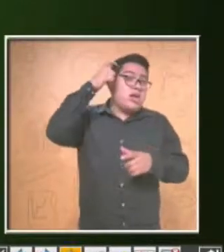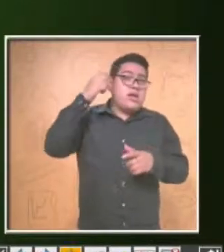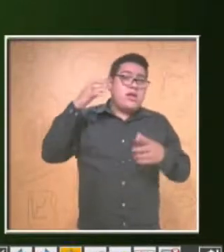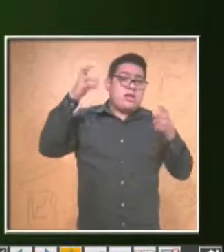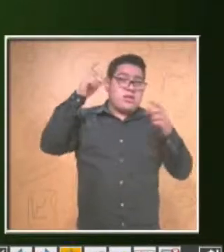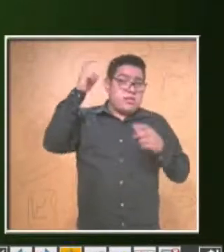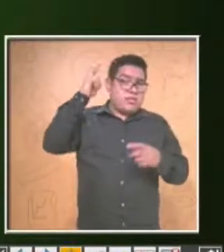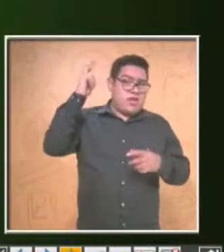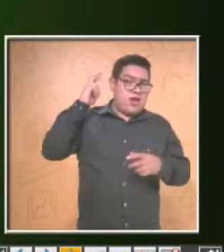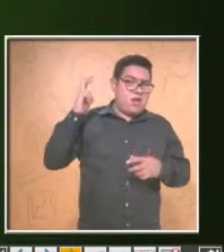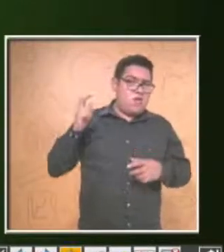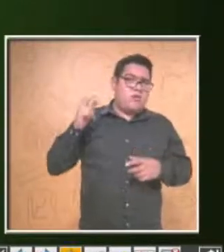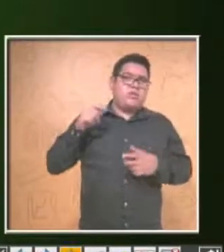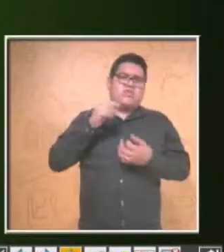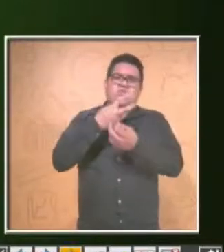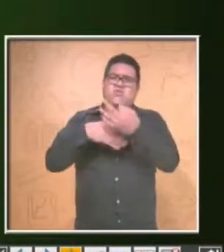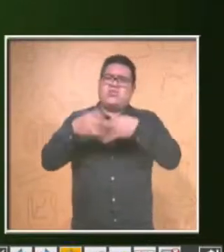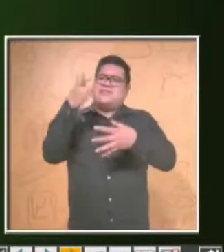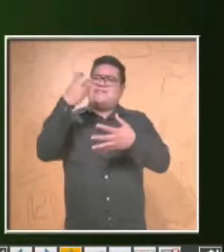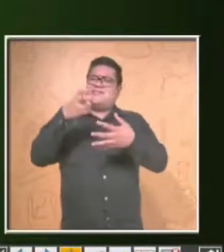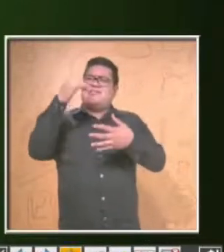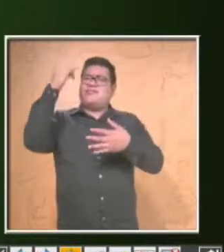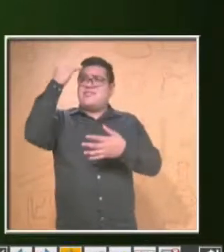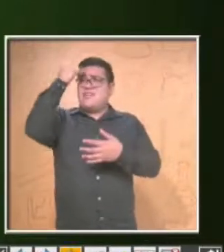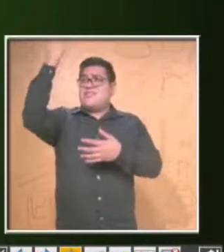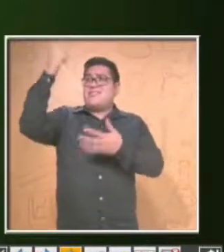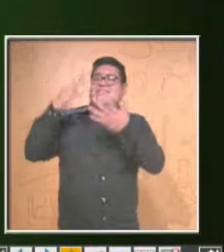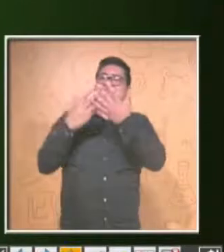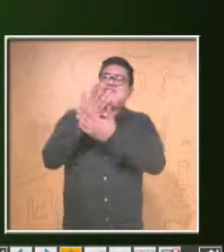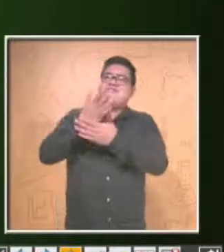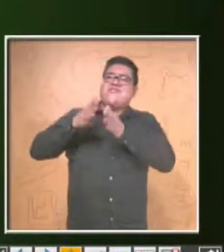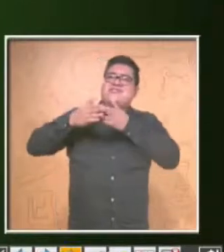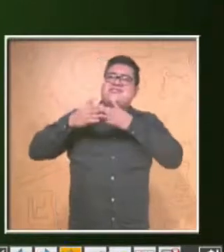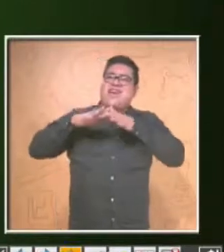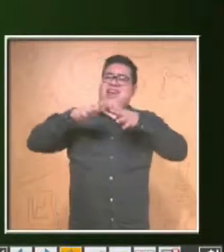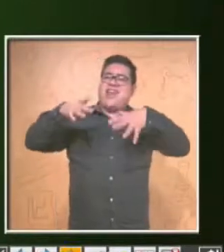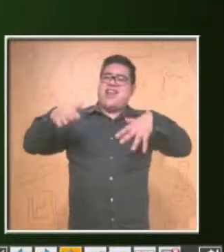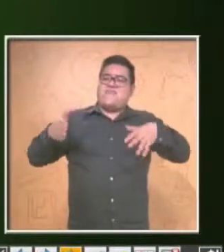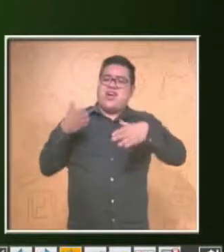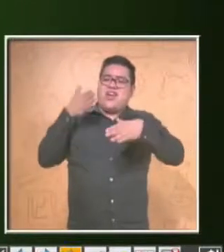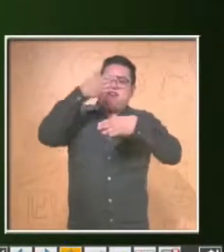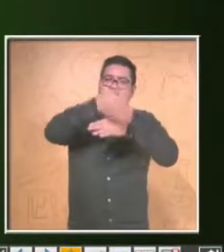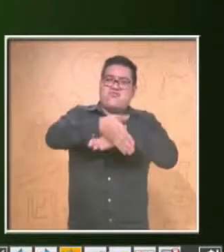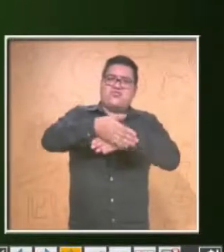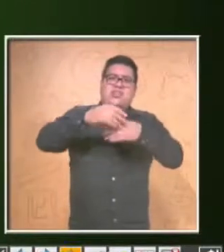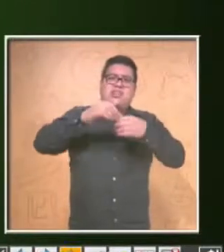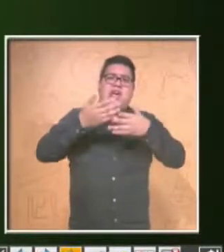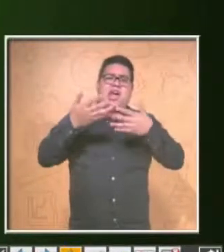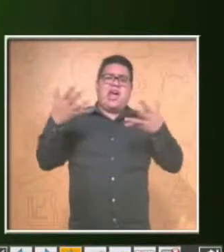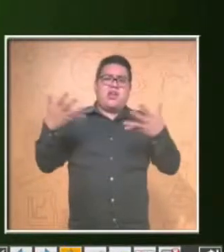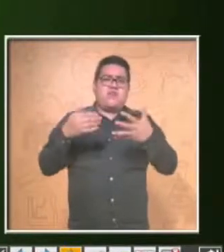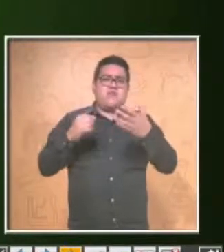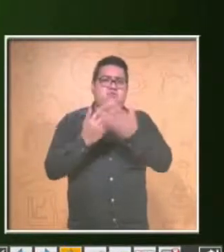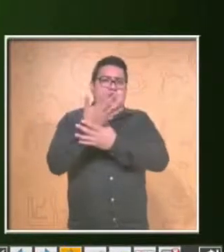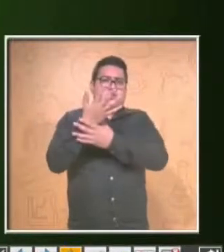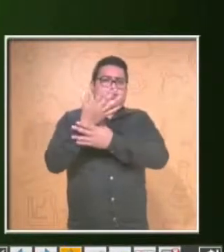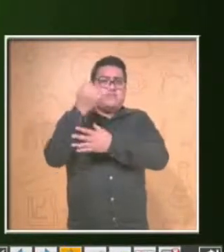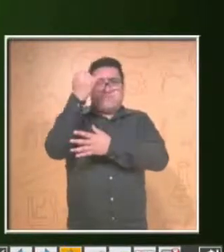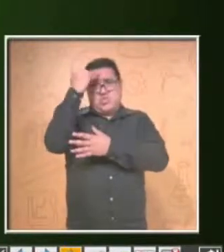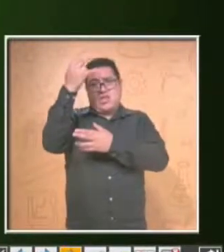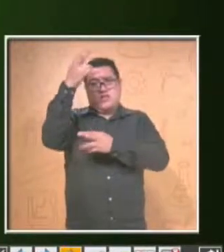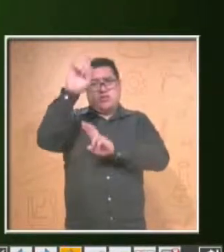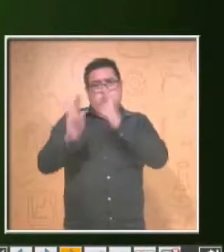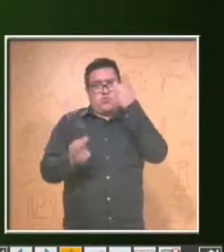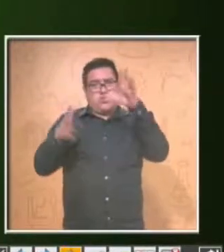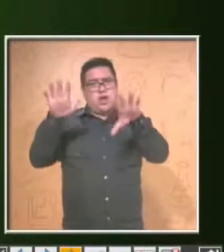que las ideas ilustradas crucen el mar y provoquen las revoluciones atlánticas. Ahora, ¿qué